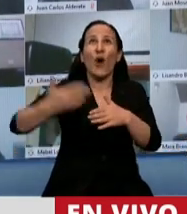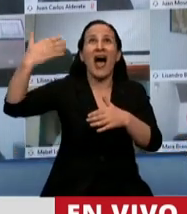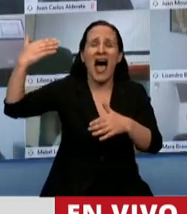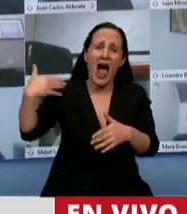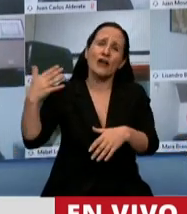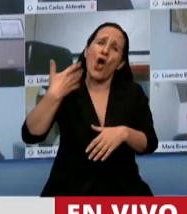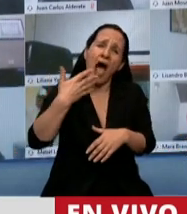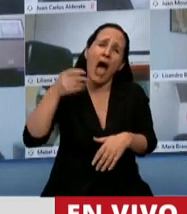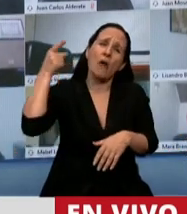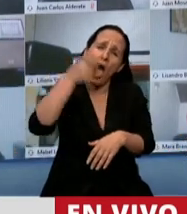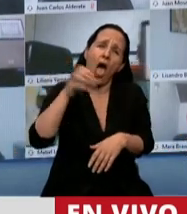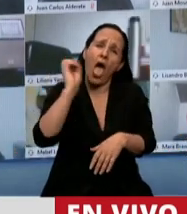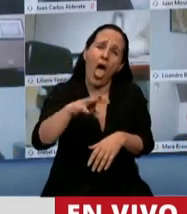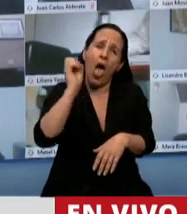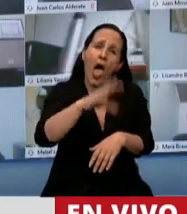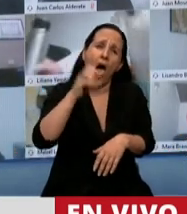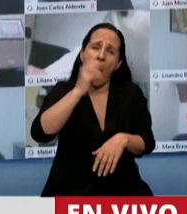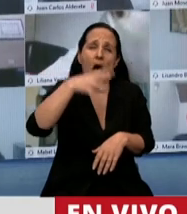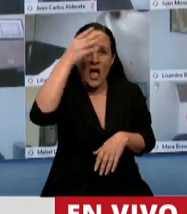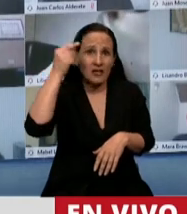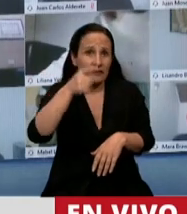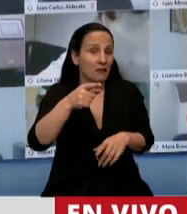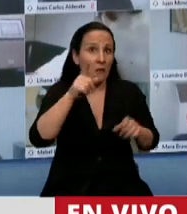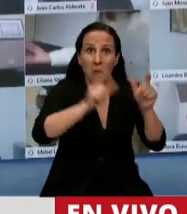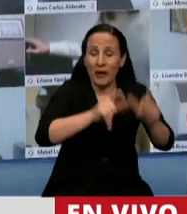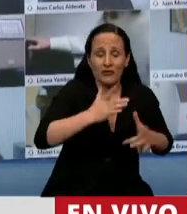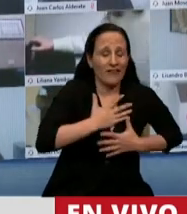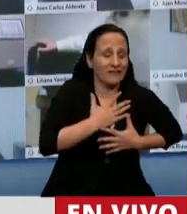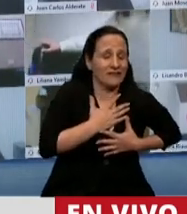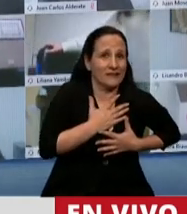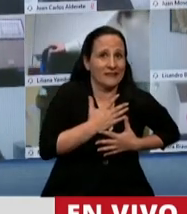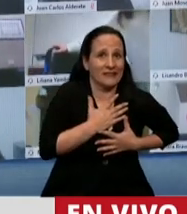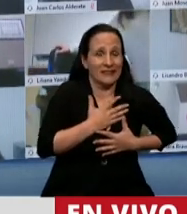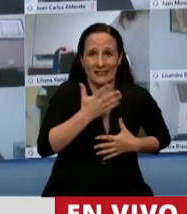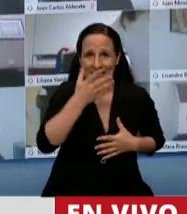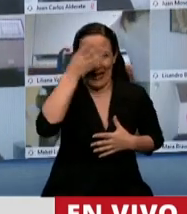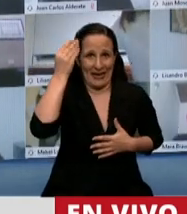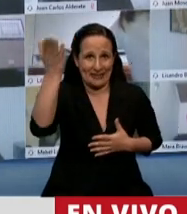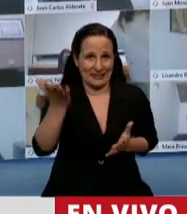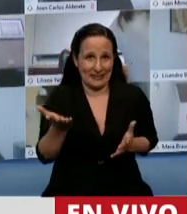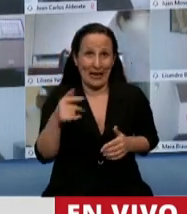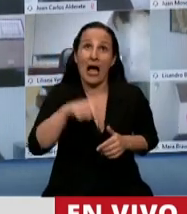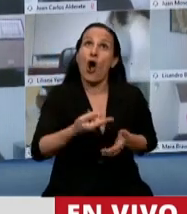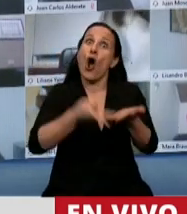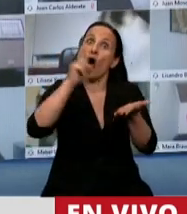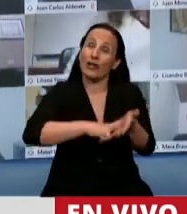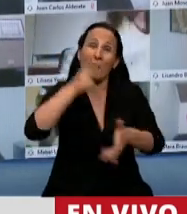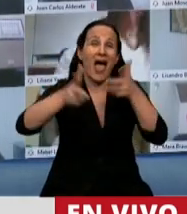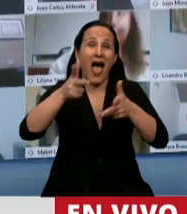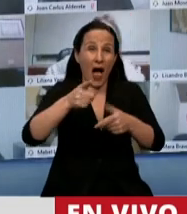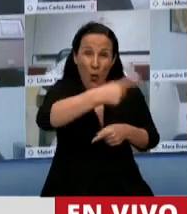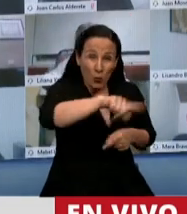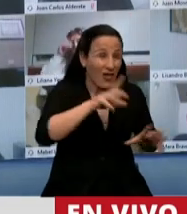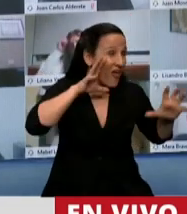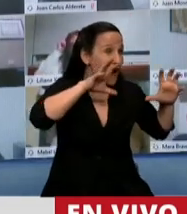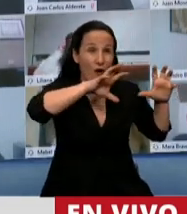se cansaron de golpearla. Y la gente cada vez la quiere más. No les va a dar resultado ahora, porque cuanto más la